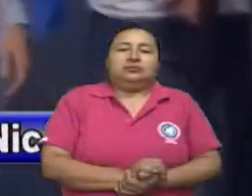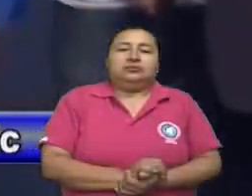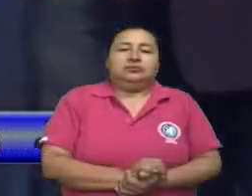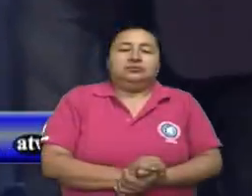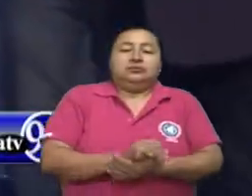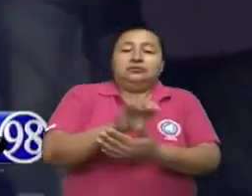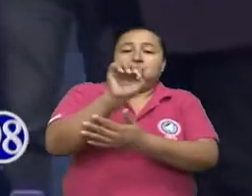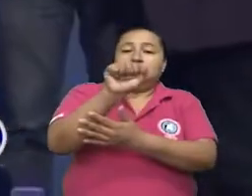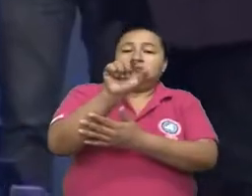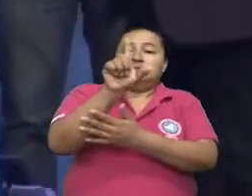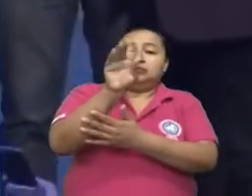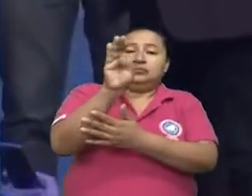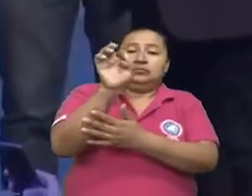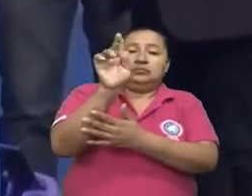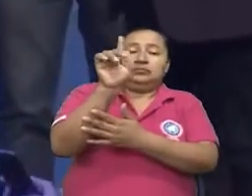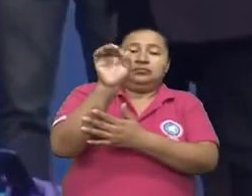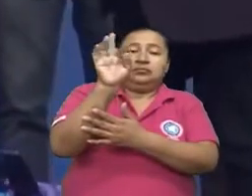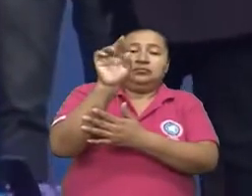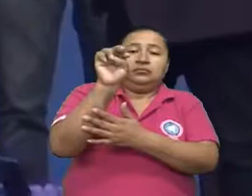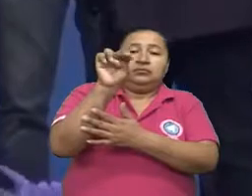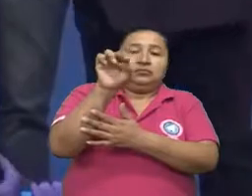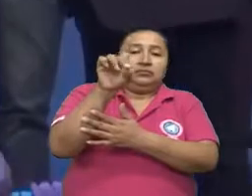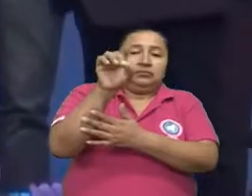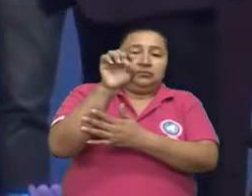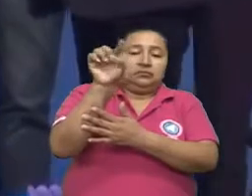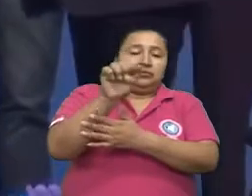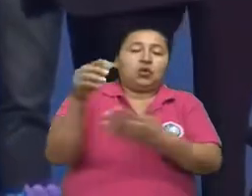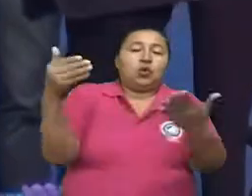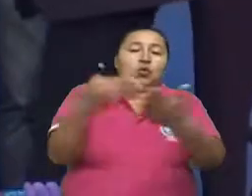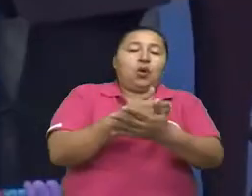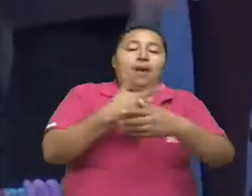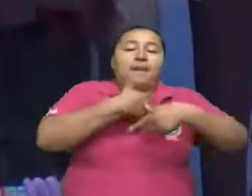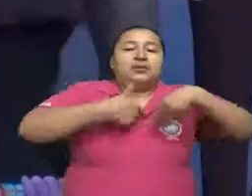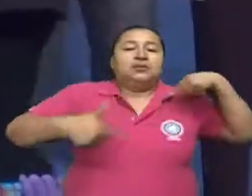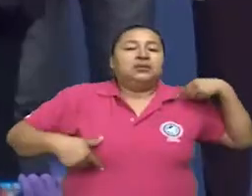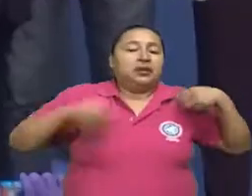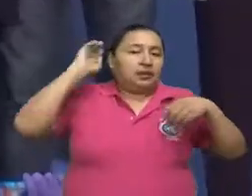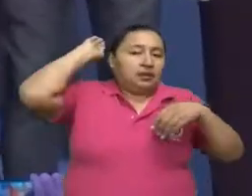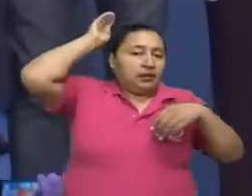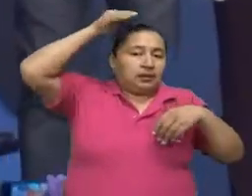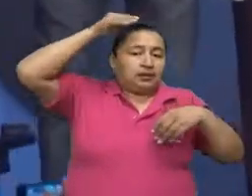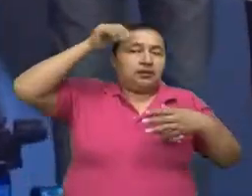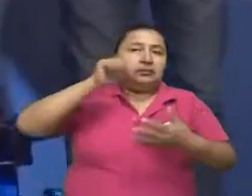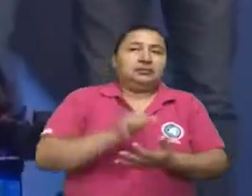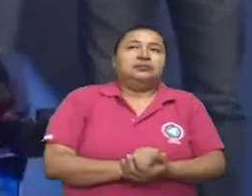Alberto Fernández, el nuevo presidente de la Argentina.